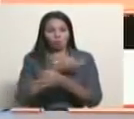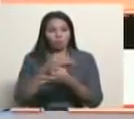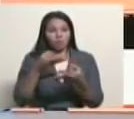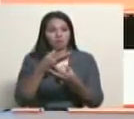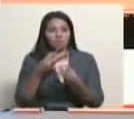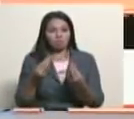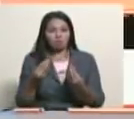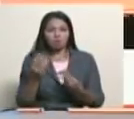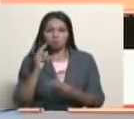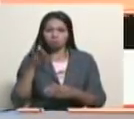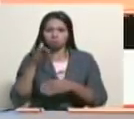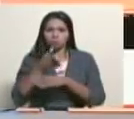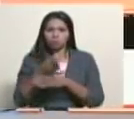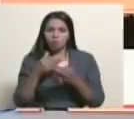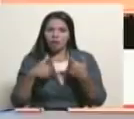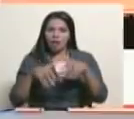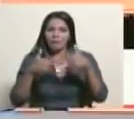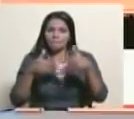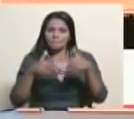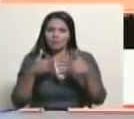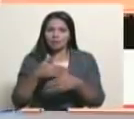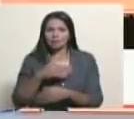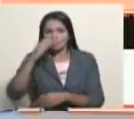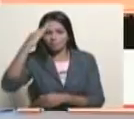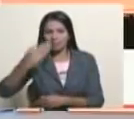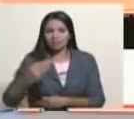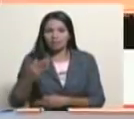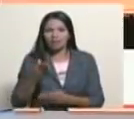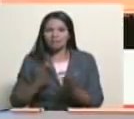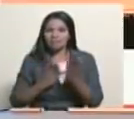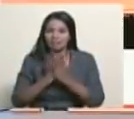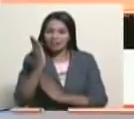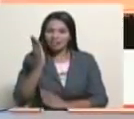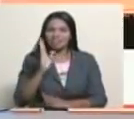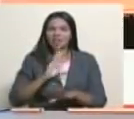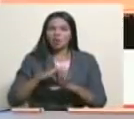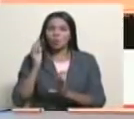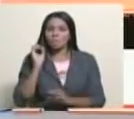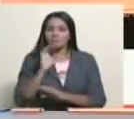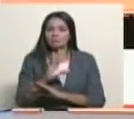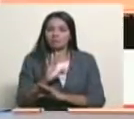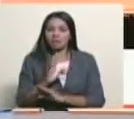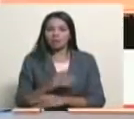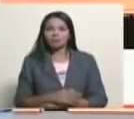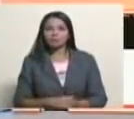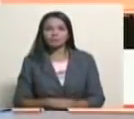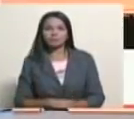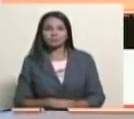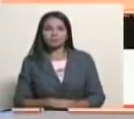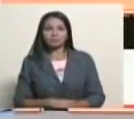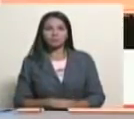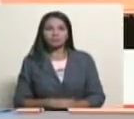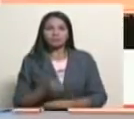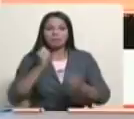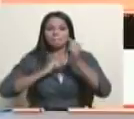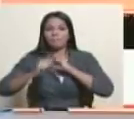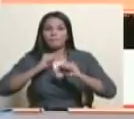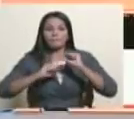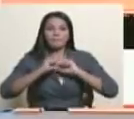he ido a estas marchas militares de la lealtad con un mensaje de